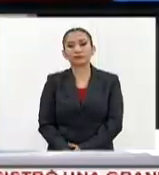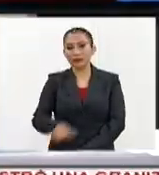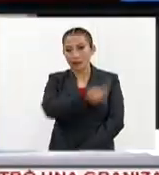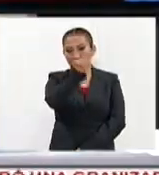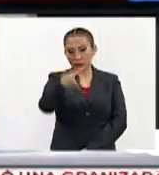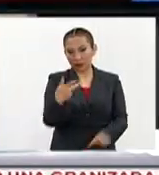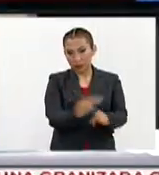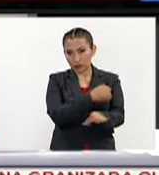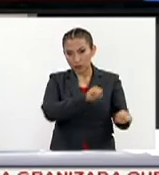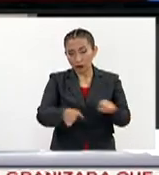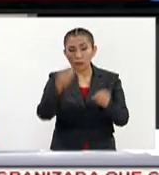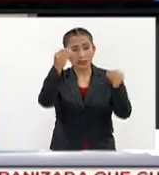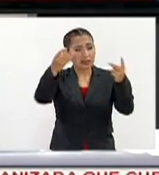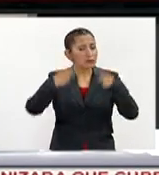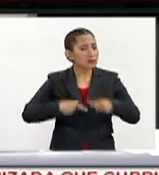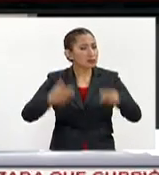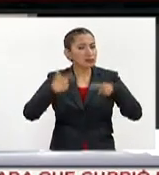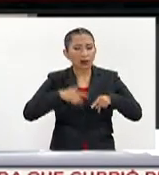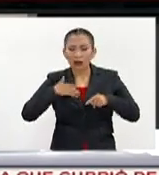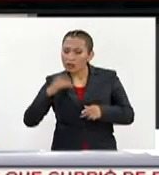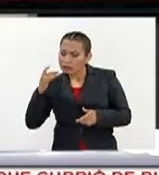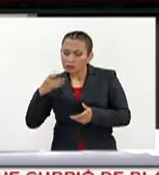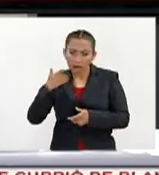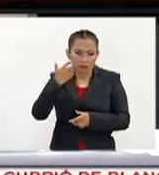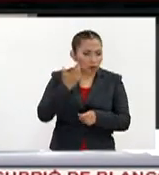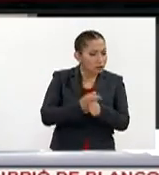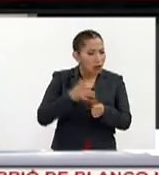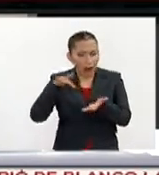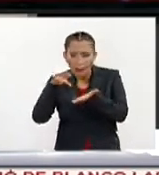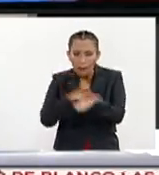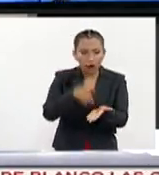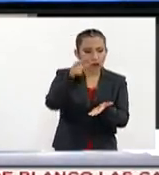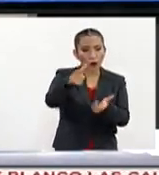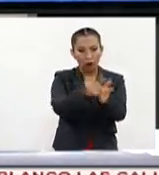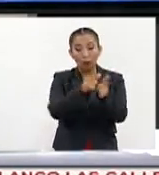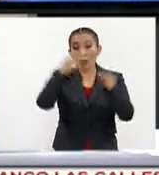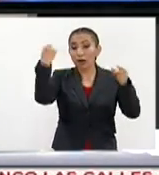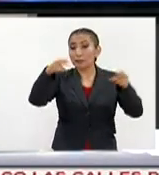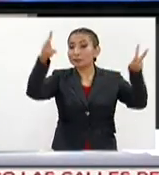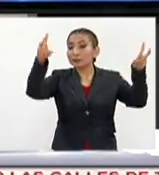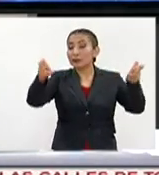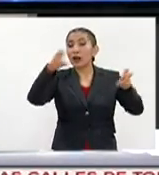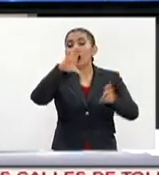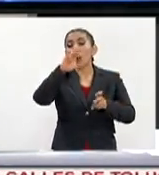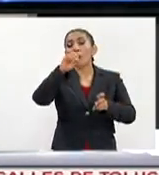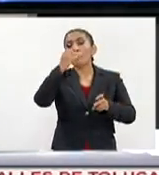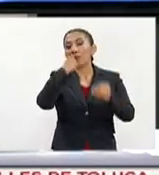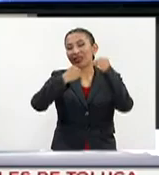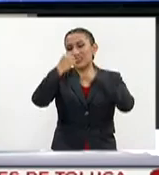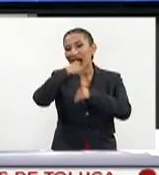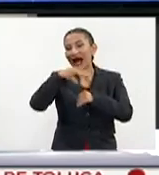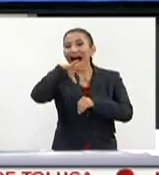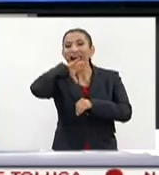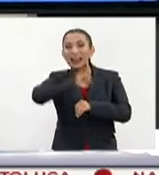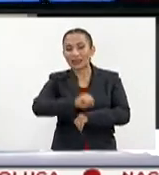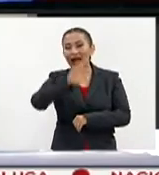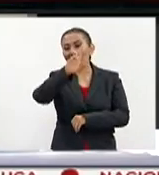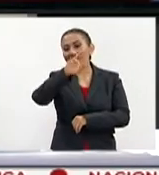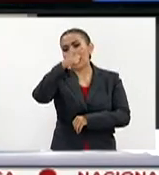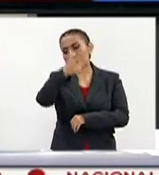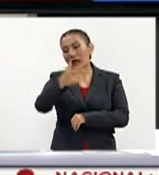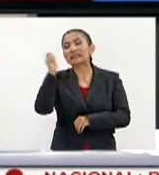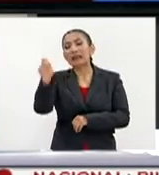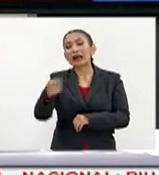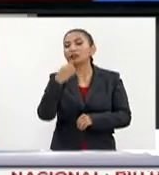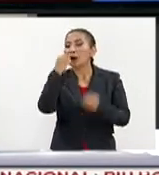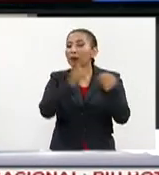Después de la tragedia hubo miles de personas que ofrecieron su apoyo. Hoy en día hay un grupo denominado Comida Caliente ORG que se dedica